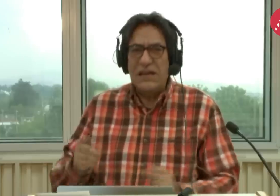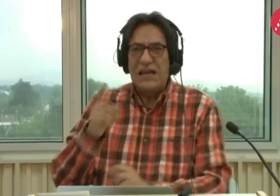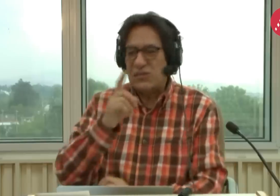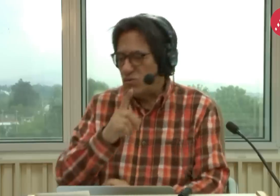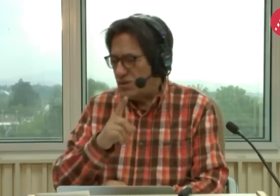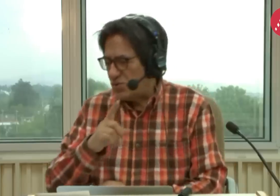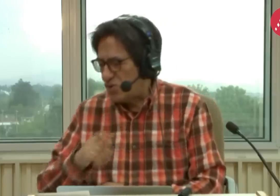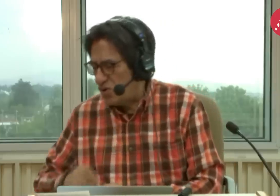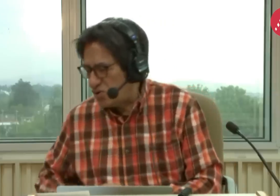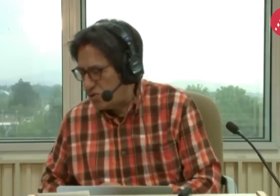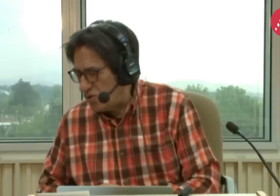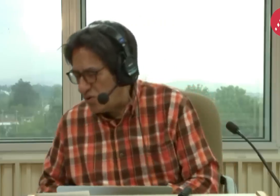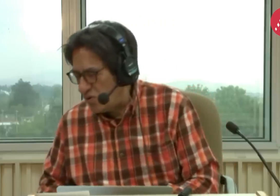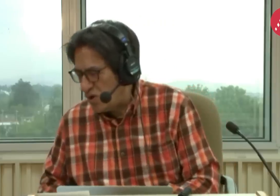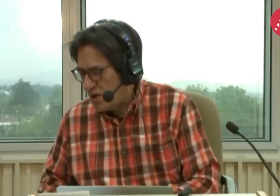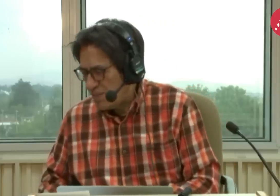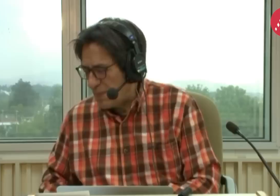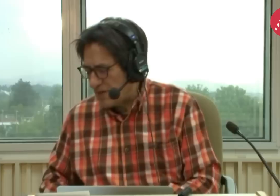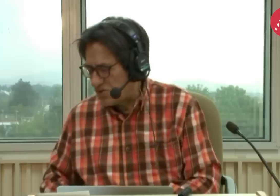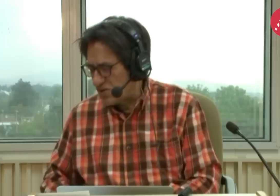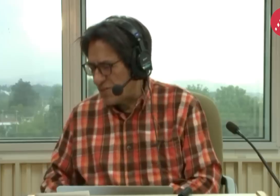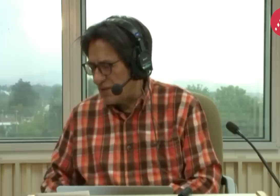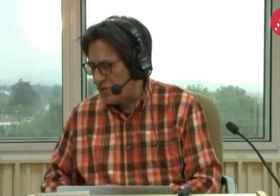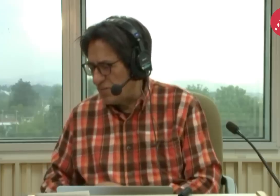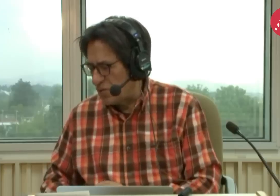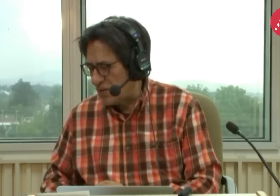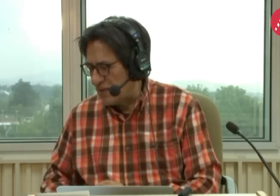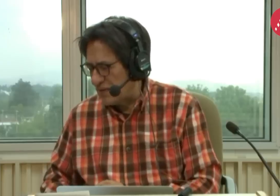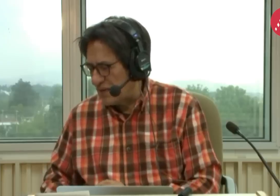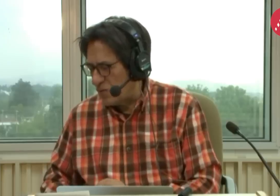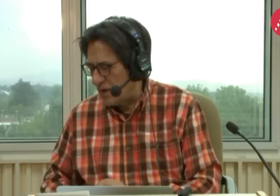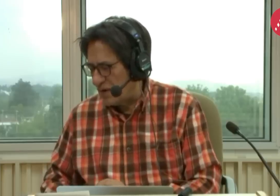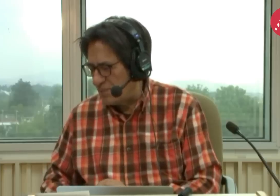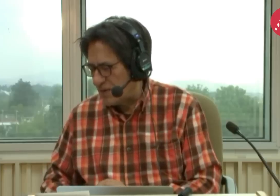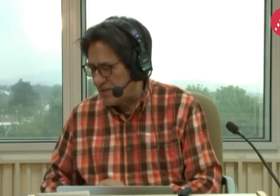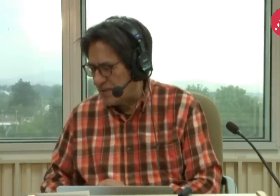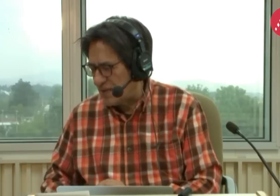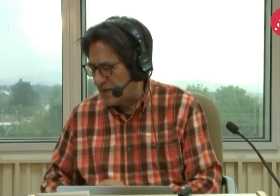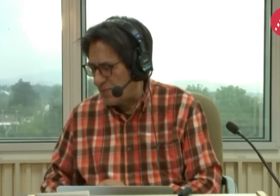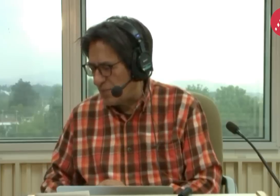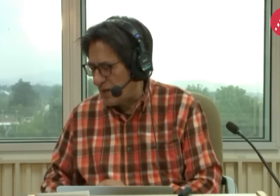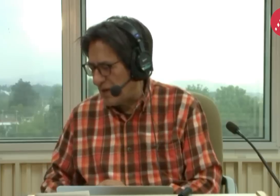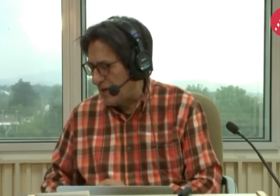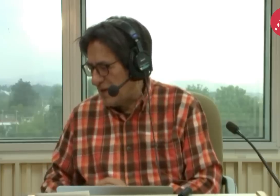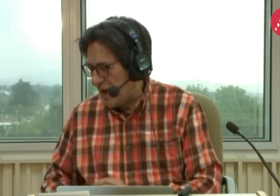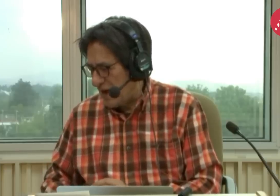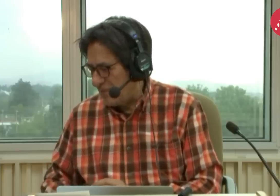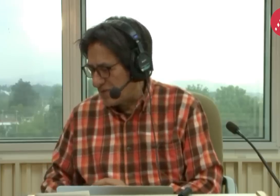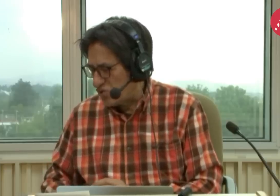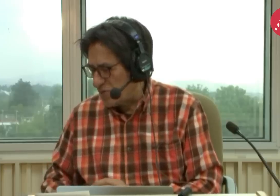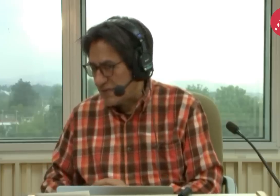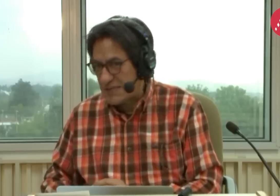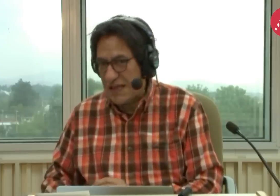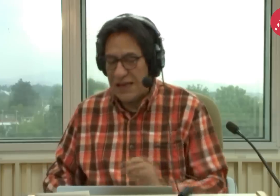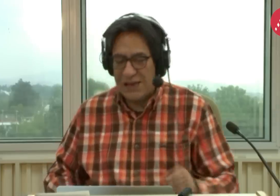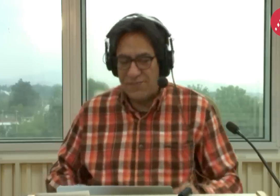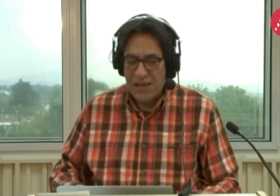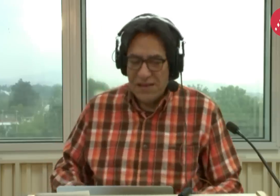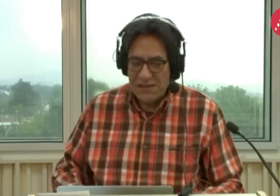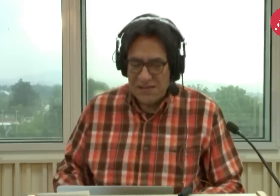En fin, escuchemos otro segmento importante en el cual el presidente de la República habla sobre